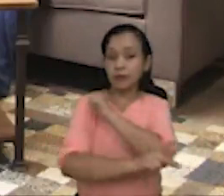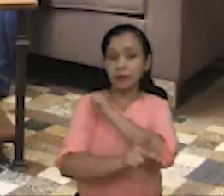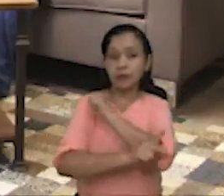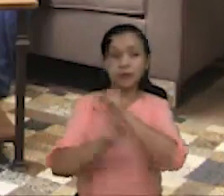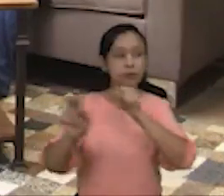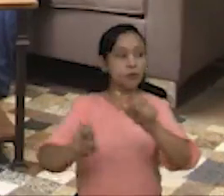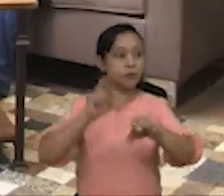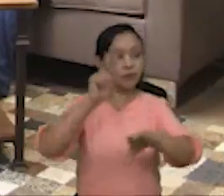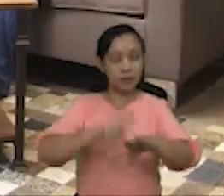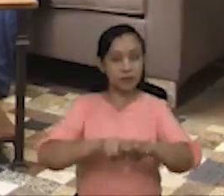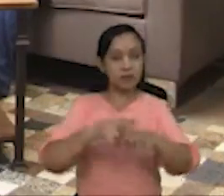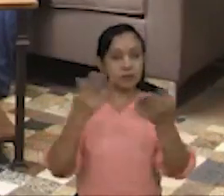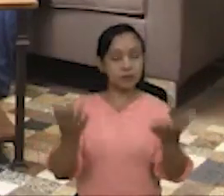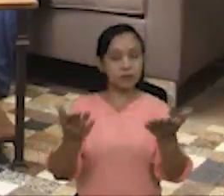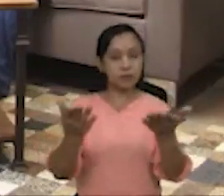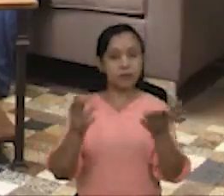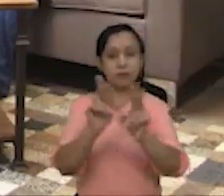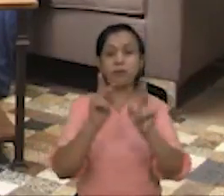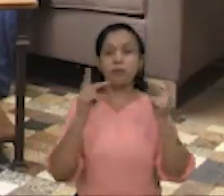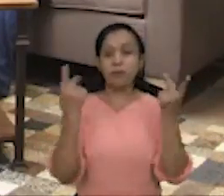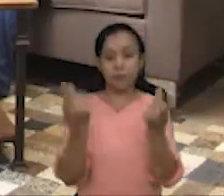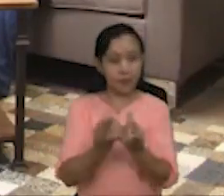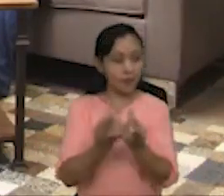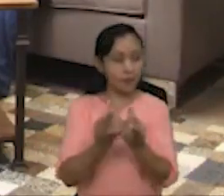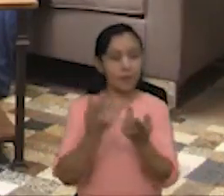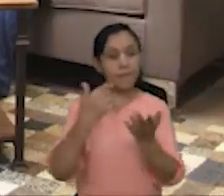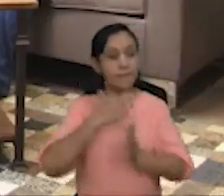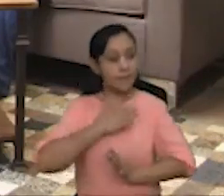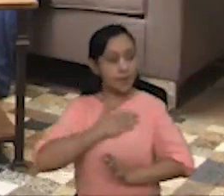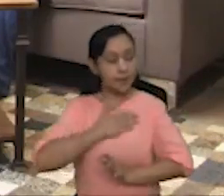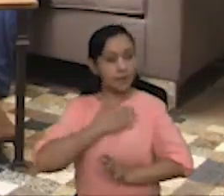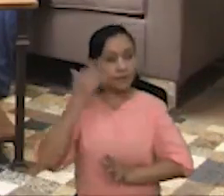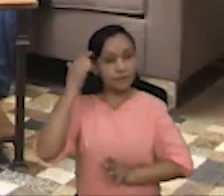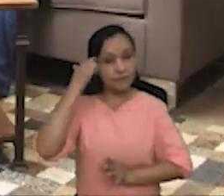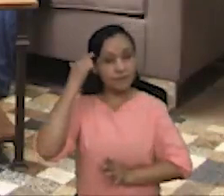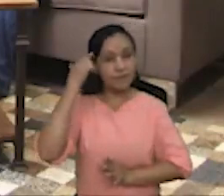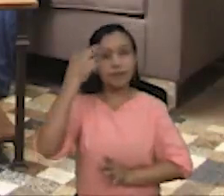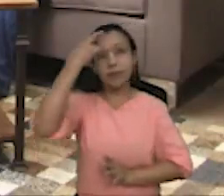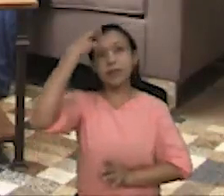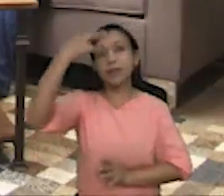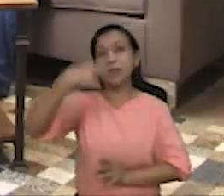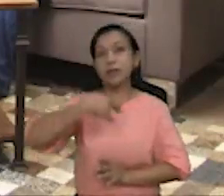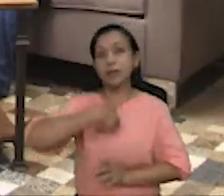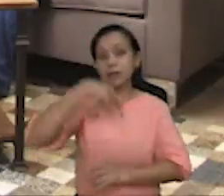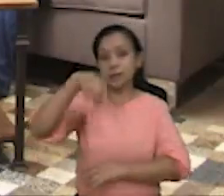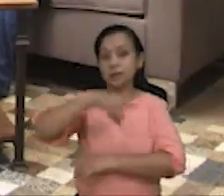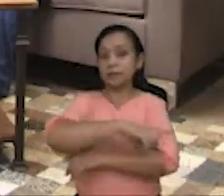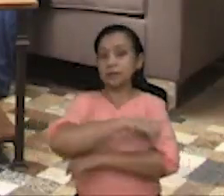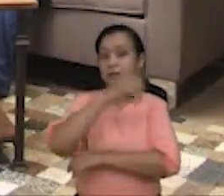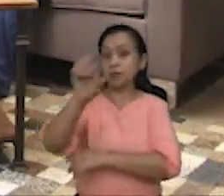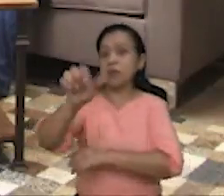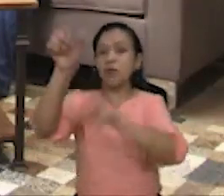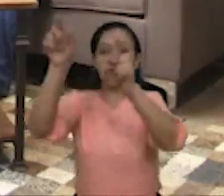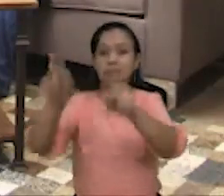una nación, la destrucción de una población. Creo que nosotros tenemos esa responsabilidad hoy. No lo tienen